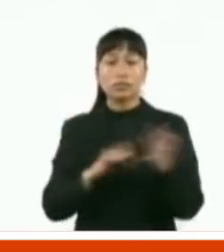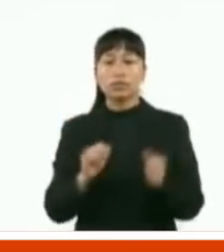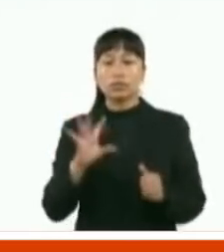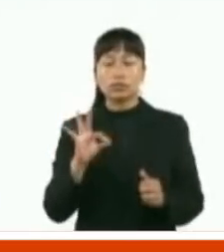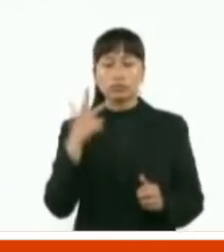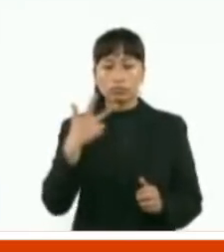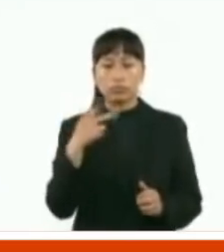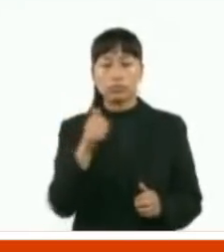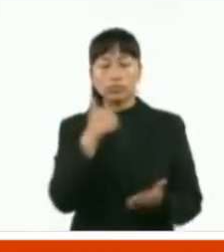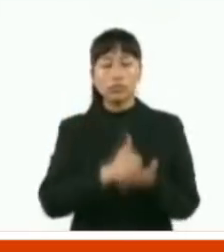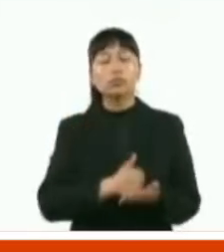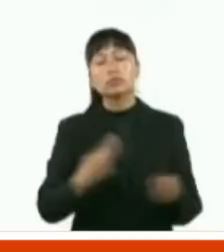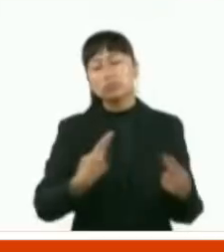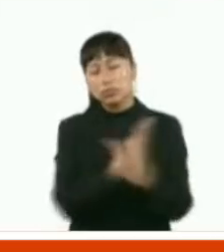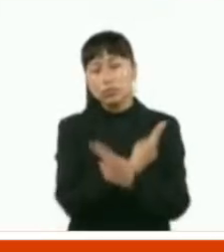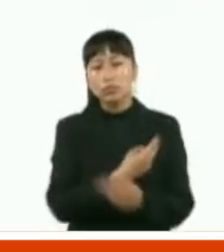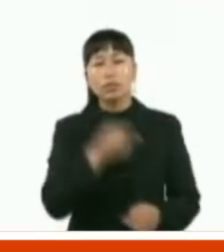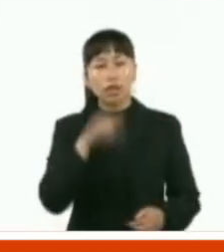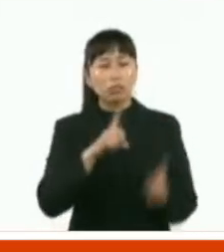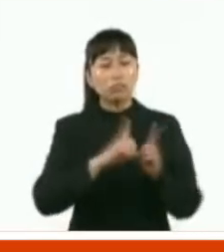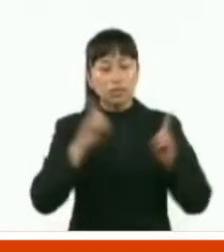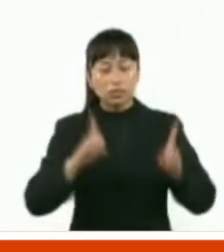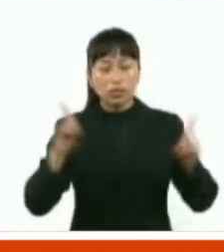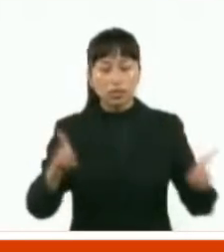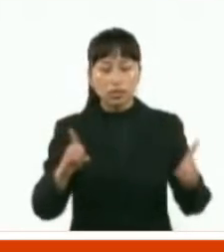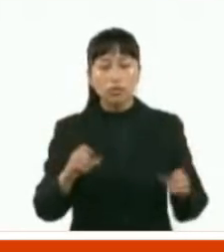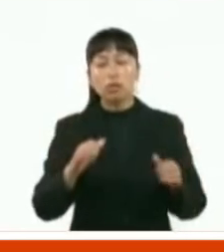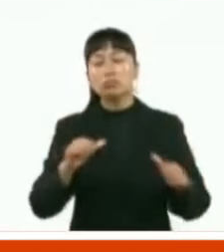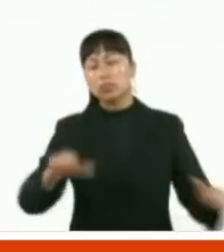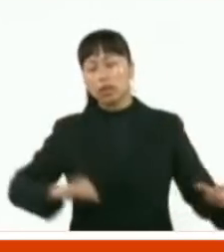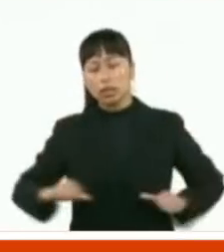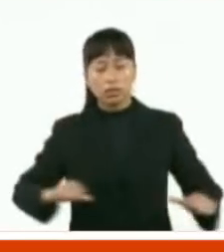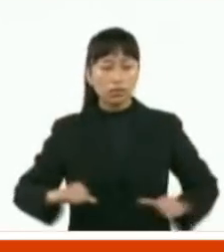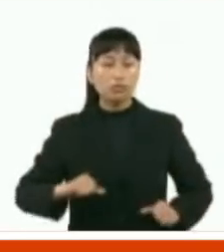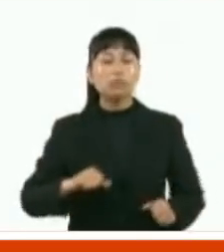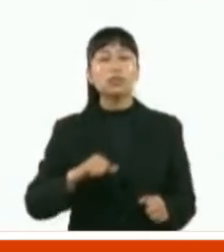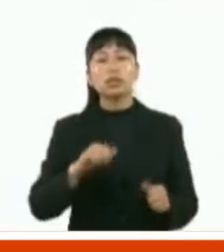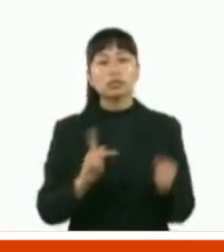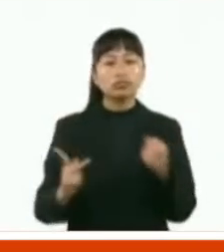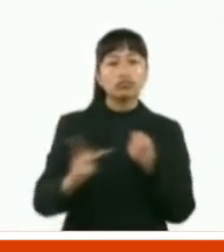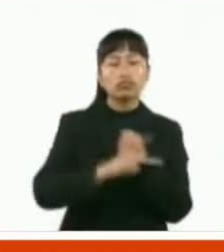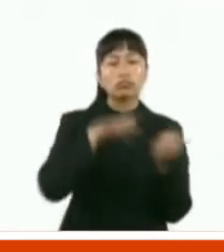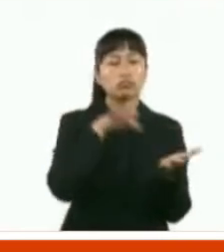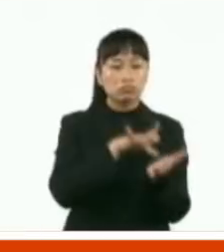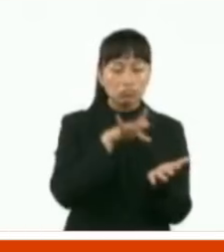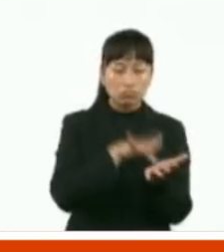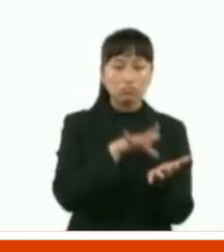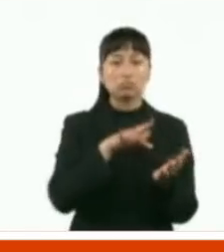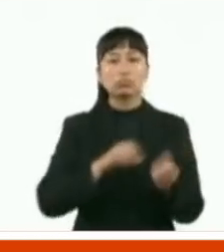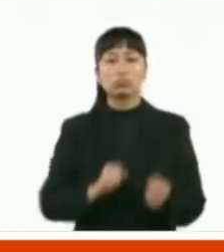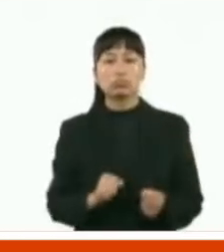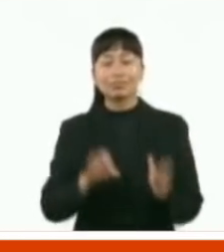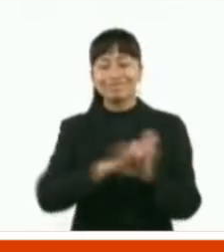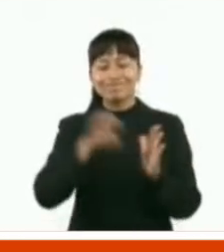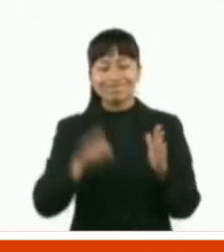natal, en donde desarrolló siempre una discreta actividad a favor de la patria. El ejemplo de estas